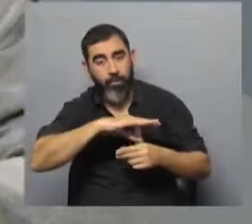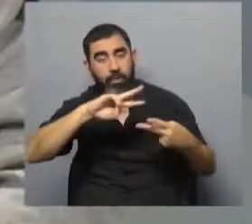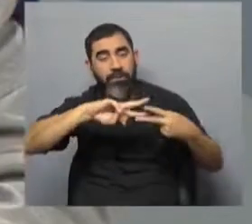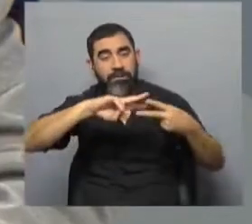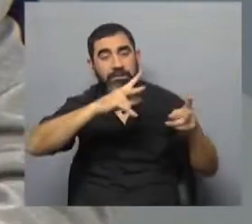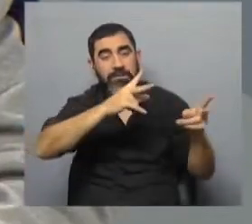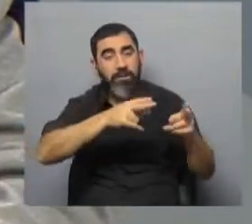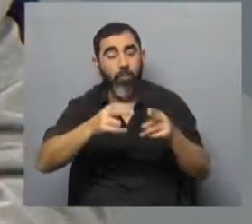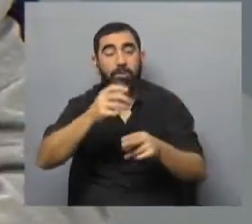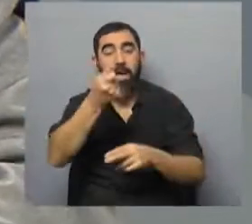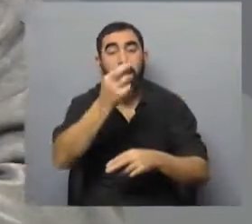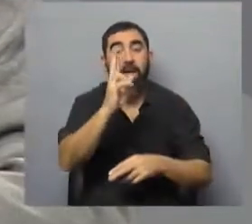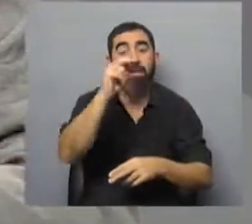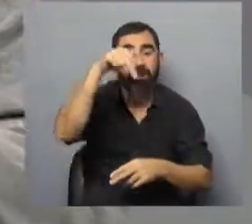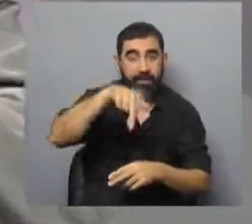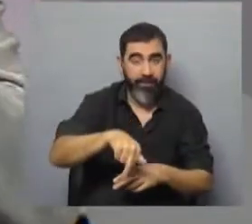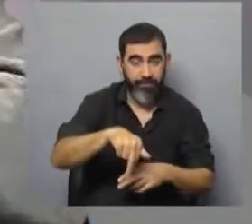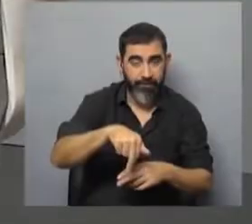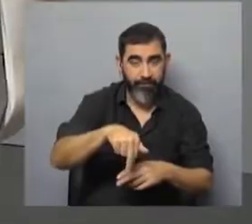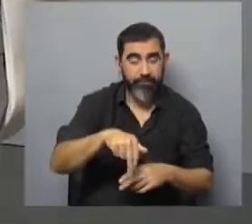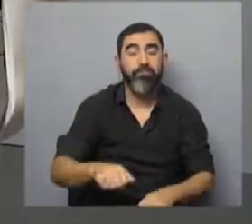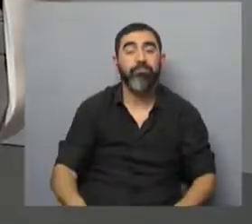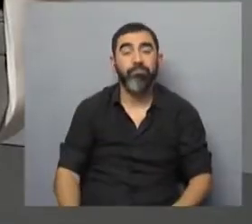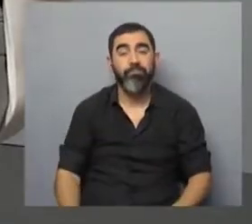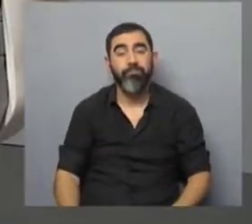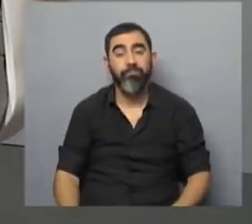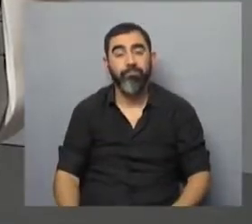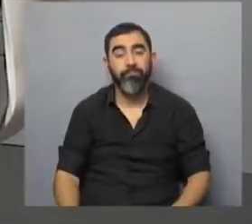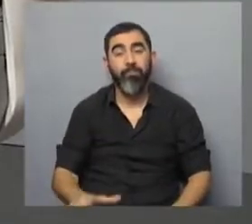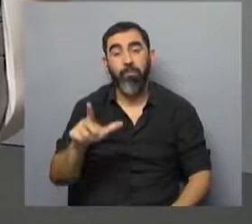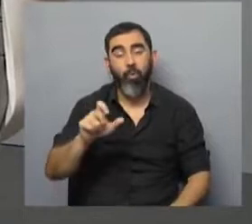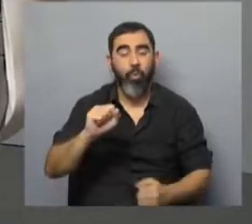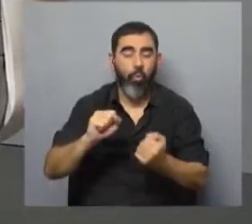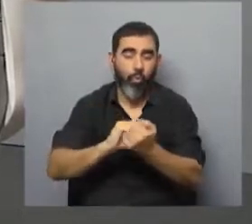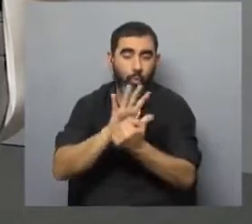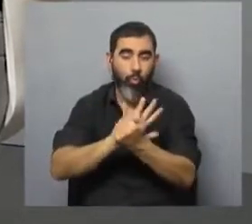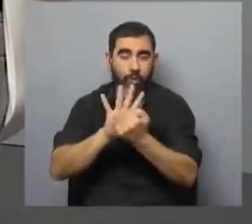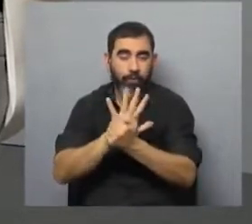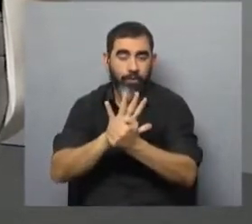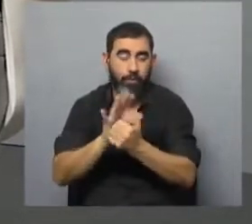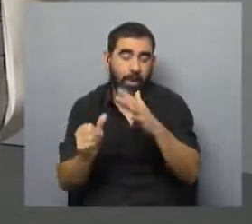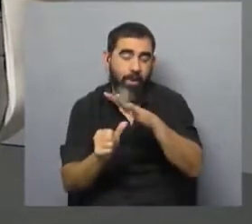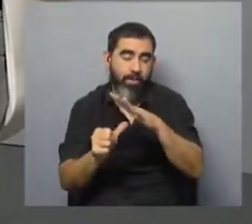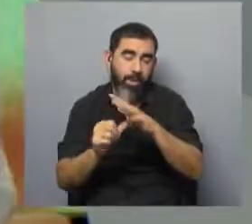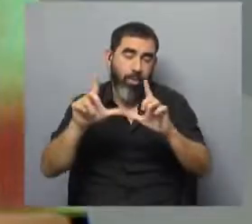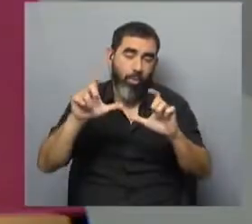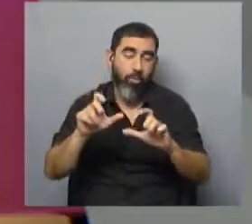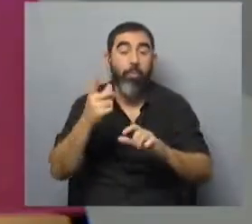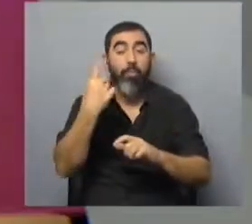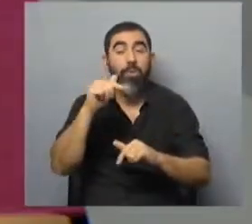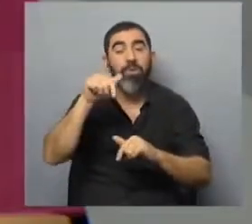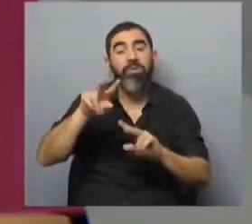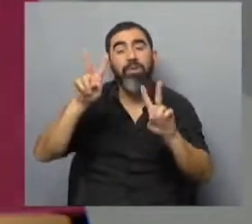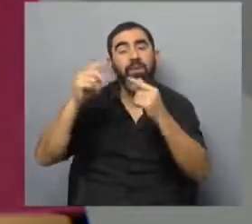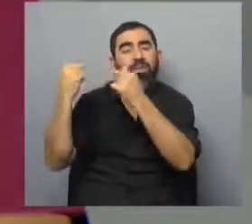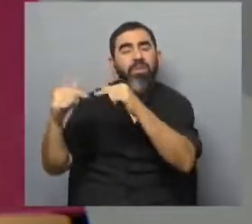genética en códigos de ARN y obviamente el SARS-CoV-2 a la cabeza en los medios. Sin embargo, acá hablamos de